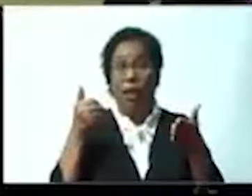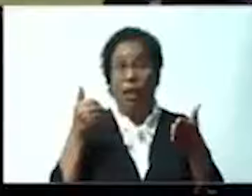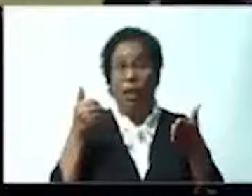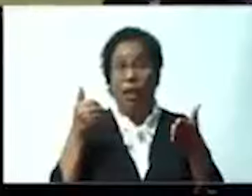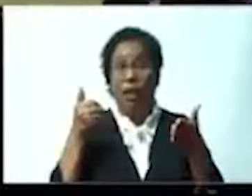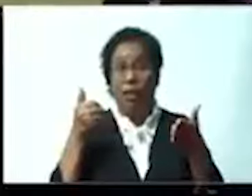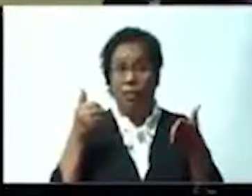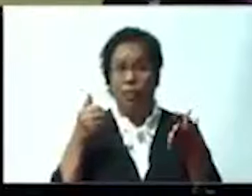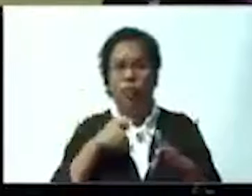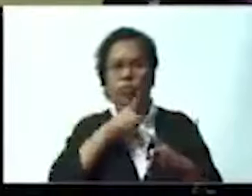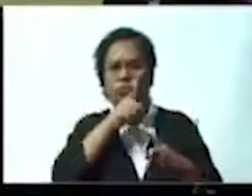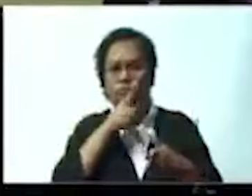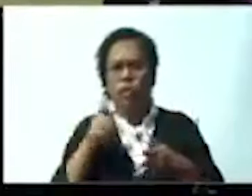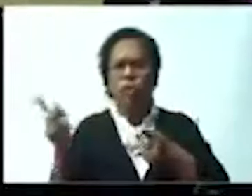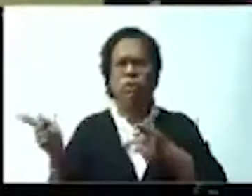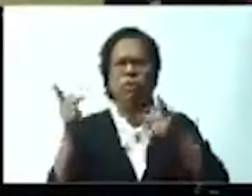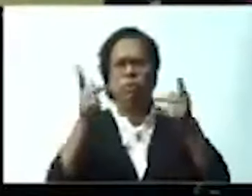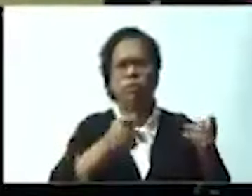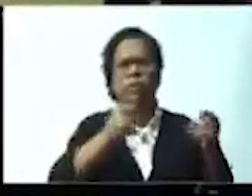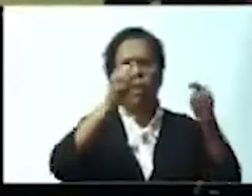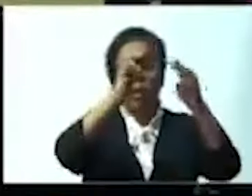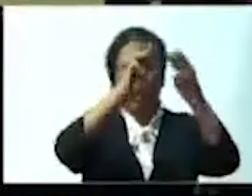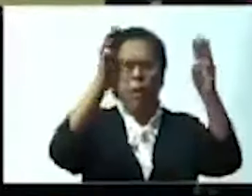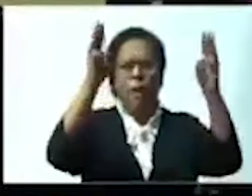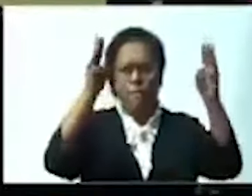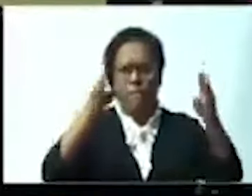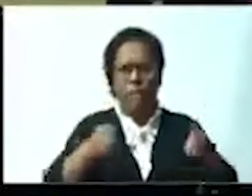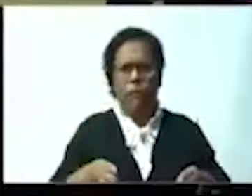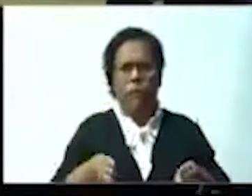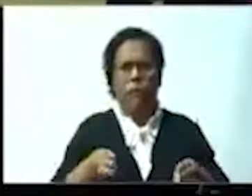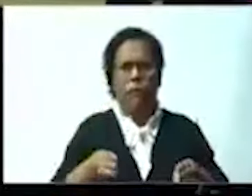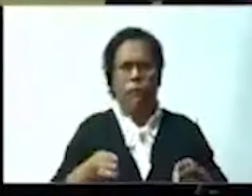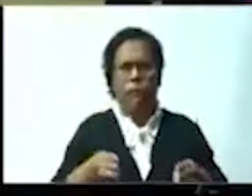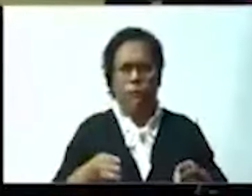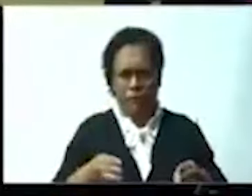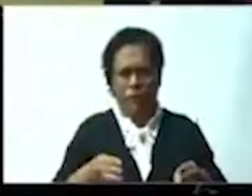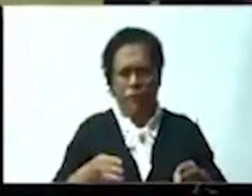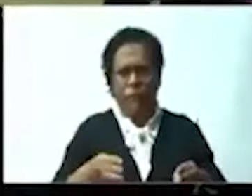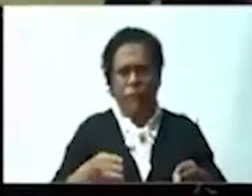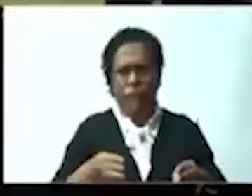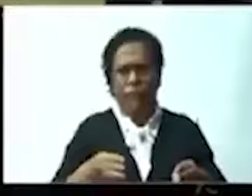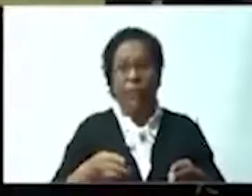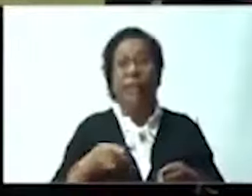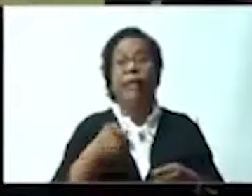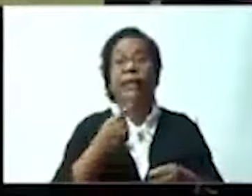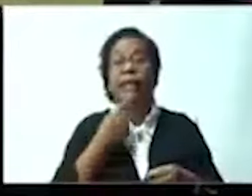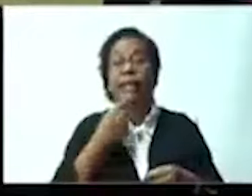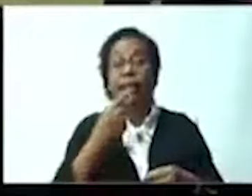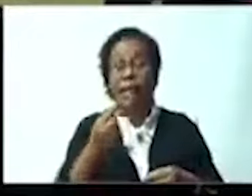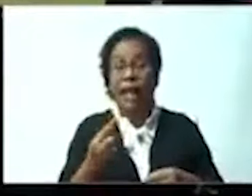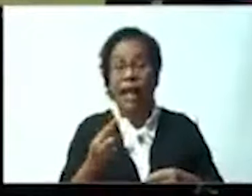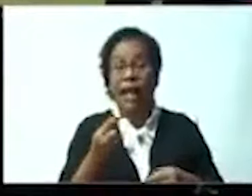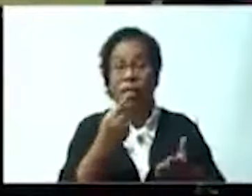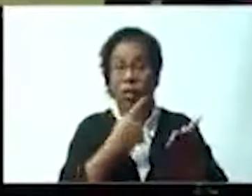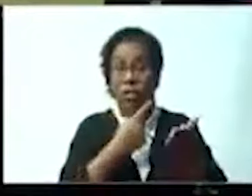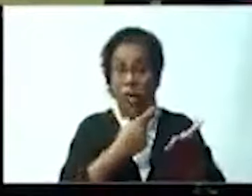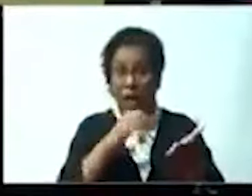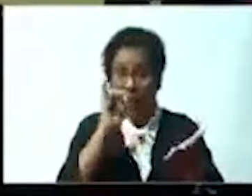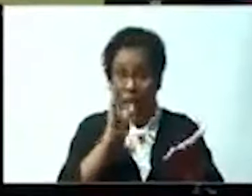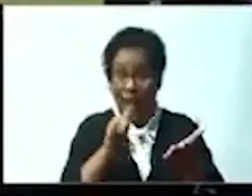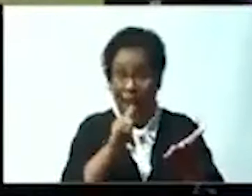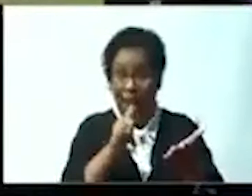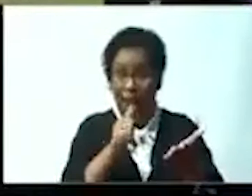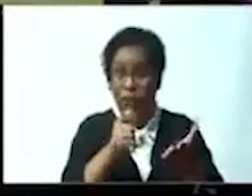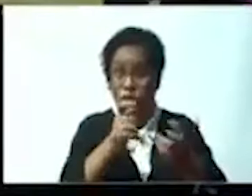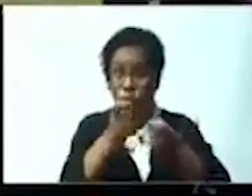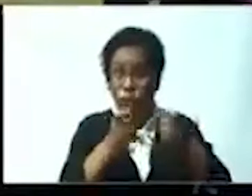dijeron que estas autoridades tenían más de un año negociando esto de manera opaca y poco transparente. Porque